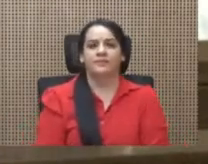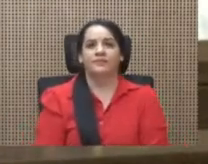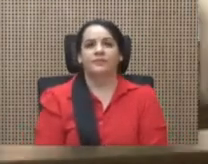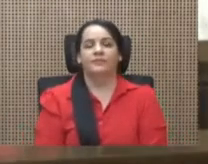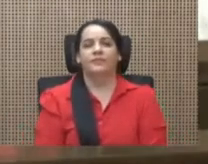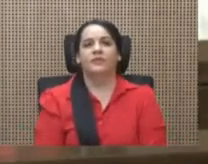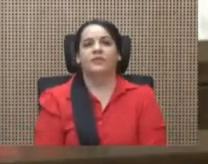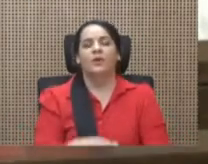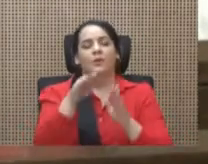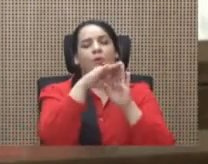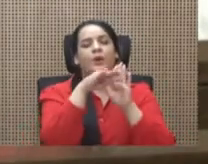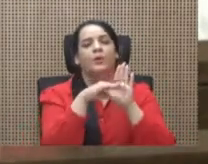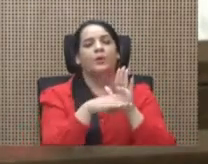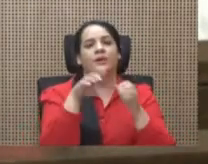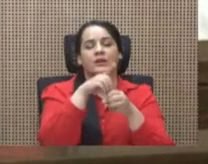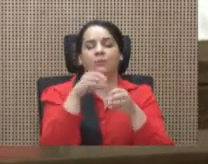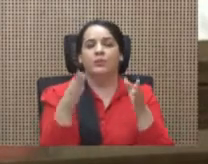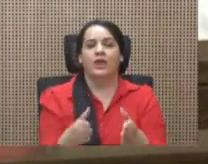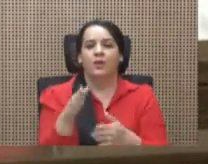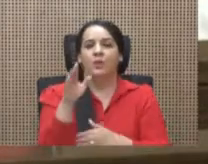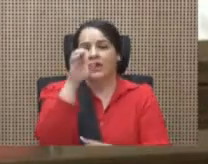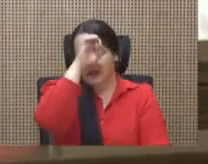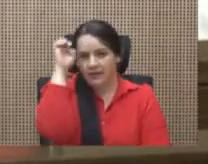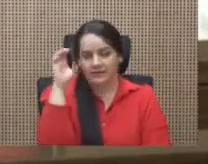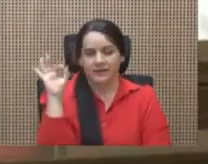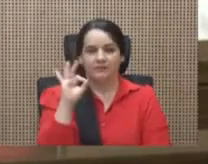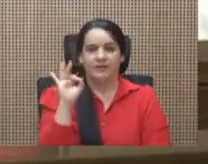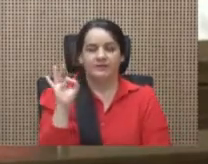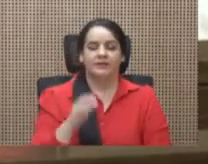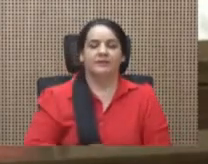Por el orden, el diputado don Eliezer Fence.